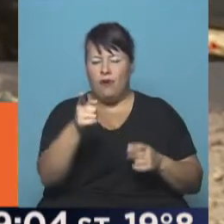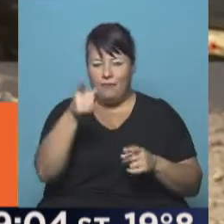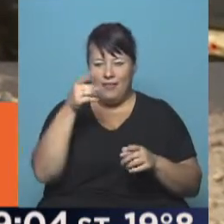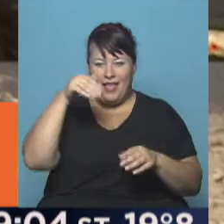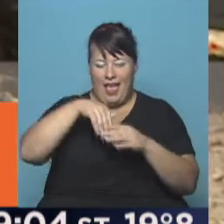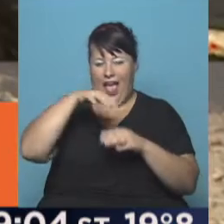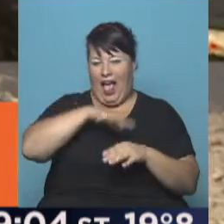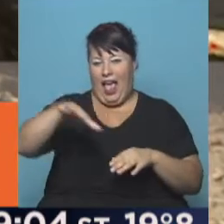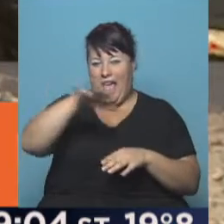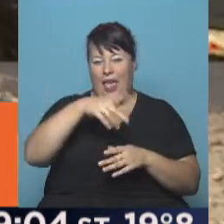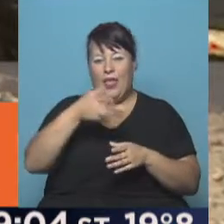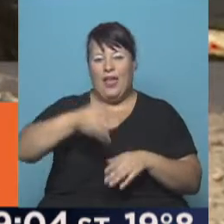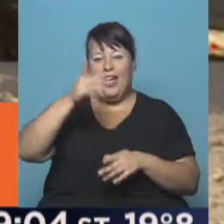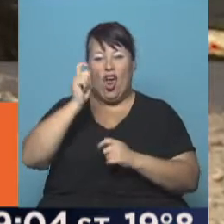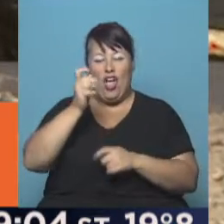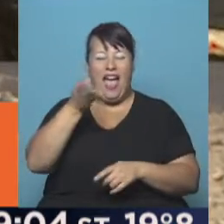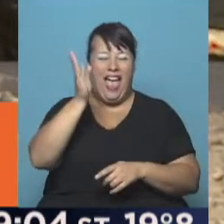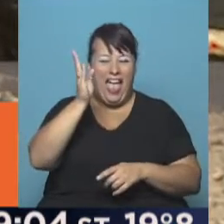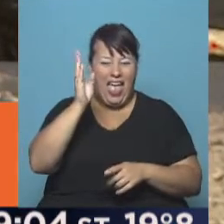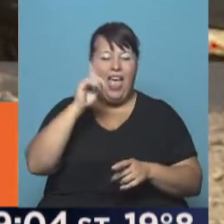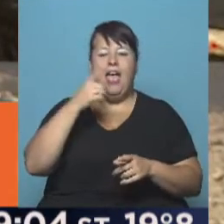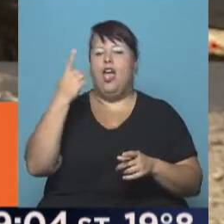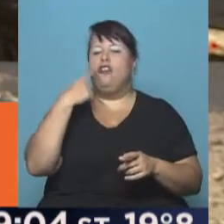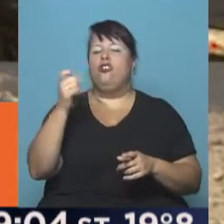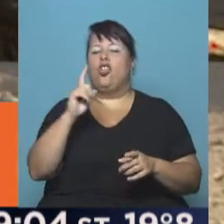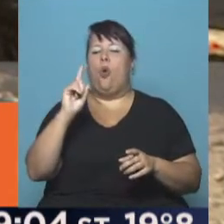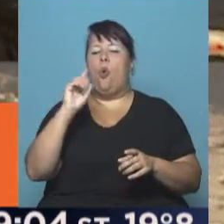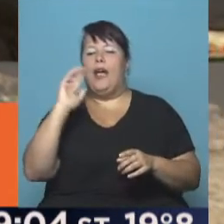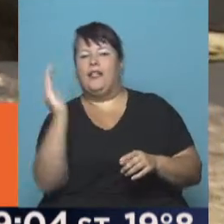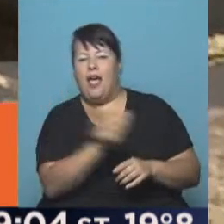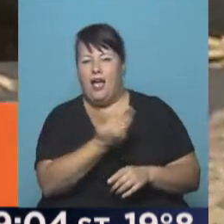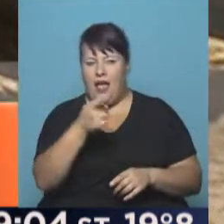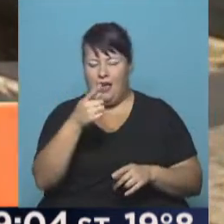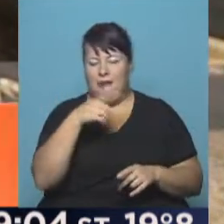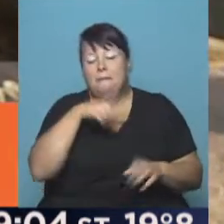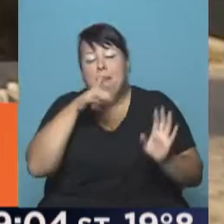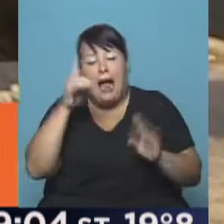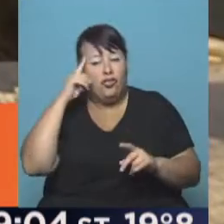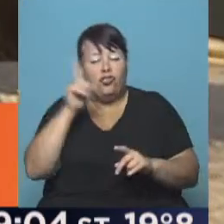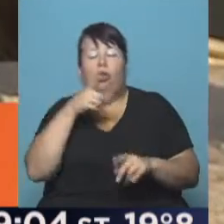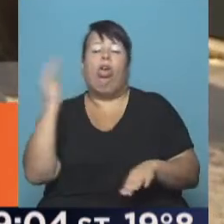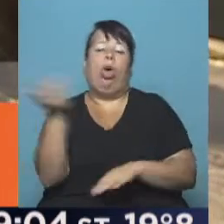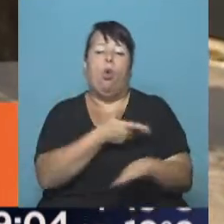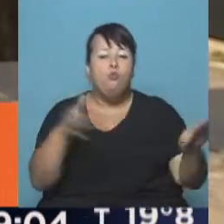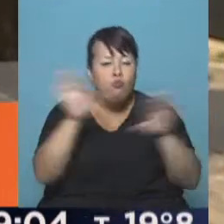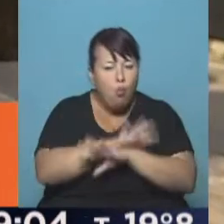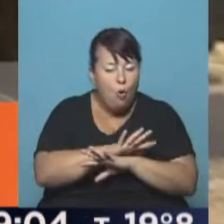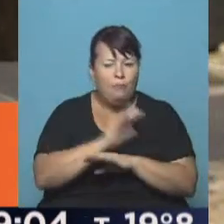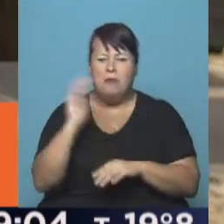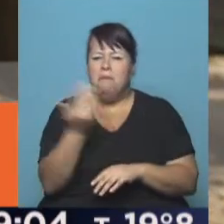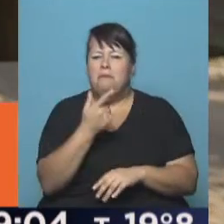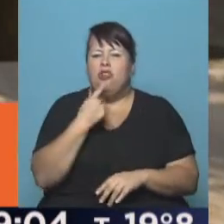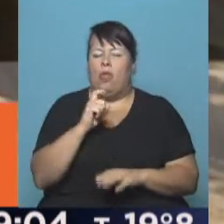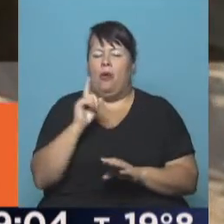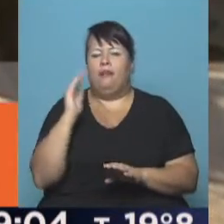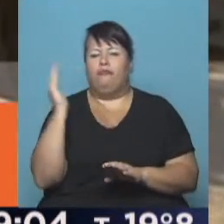el interior de la avenida Costanera y que no habían advertido esta curva sutil, casi